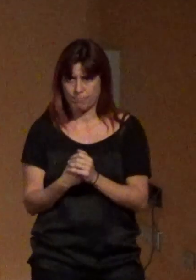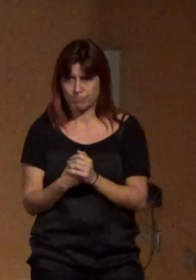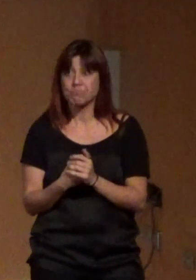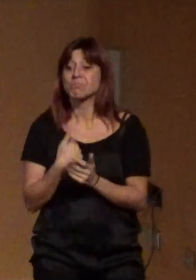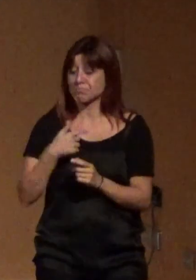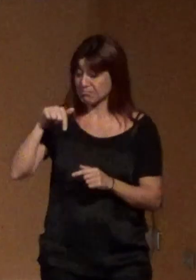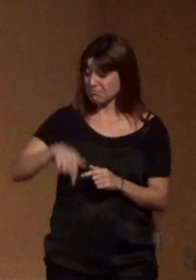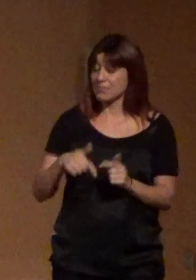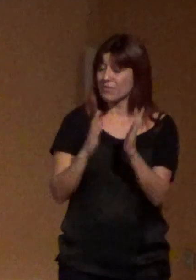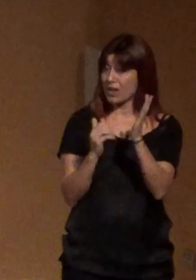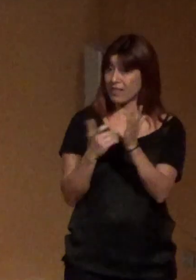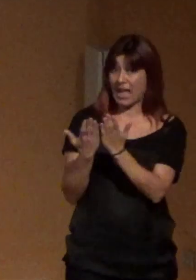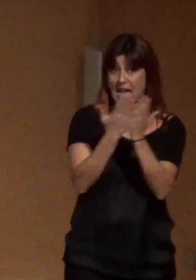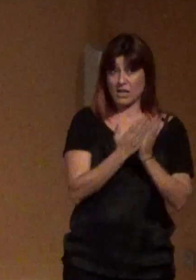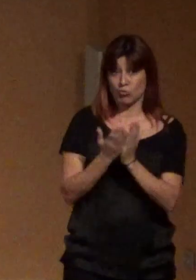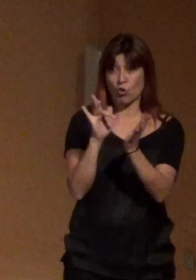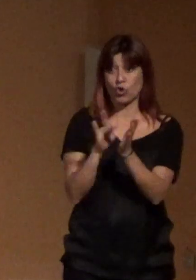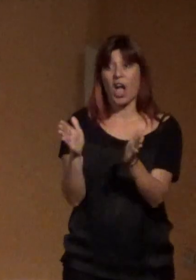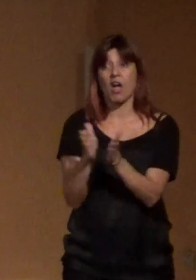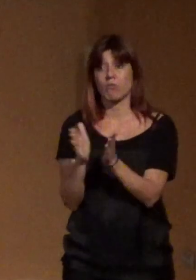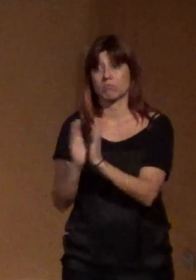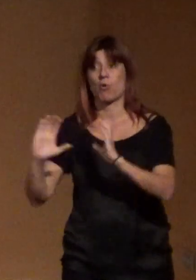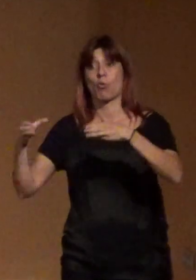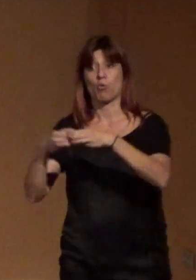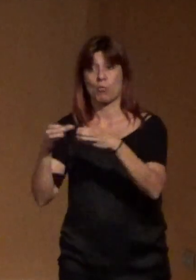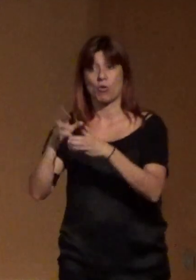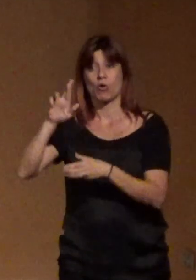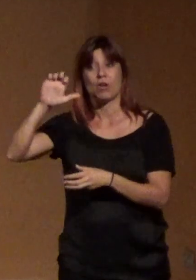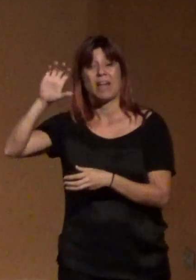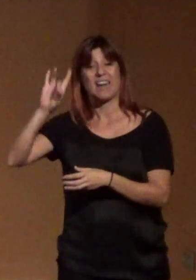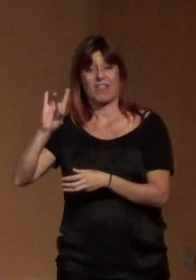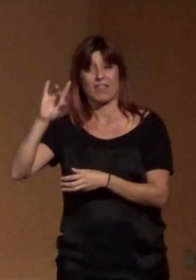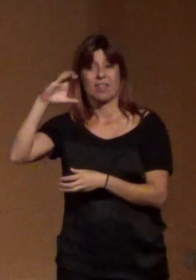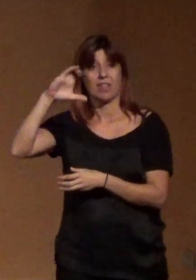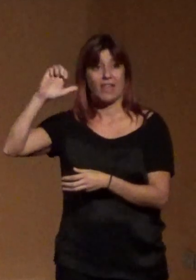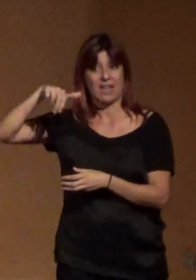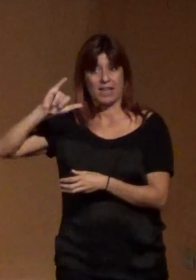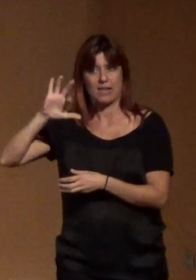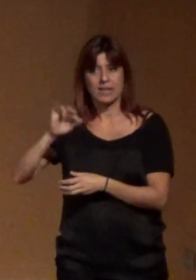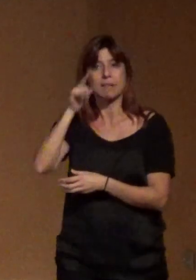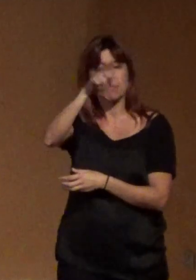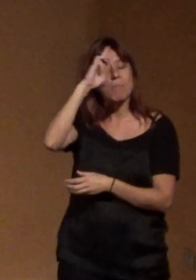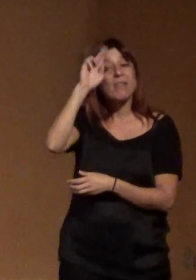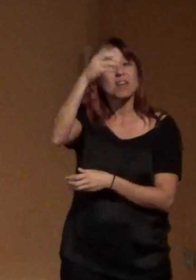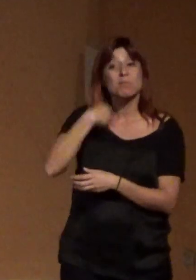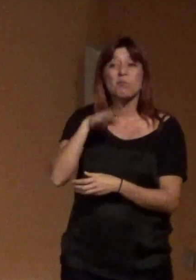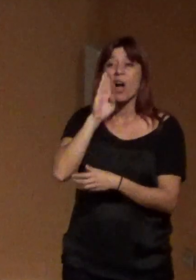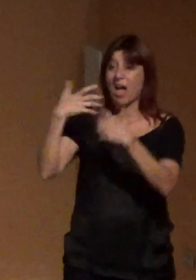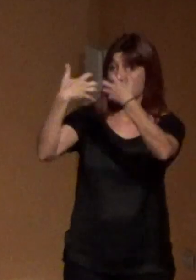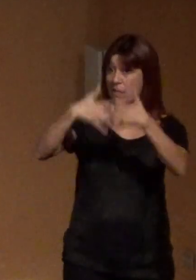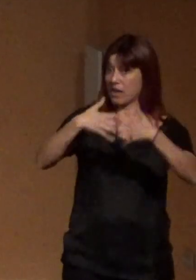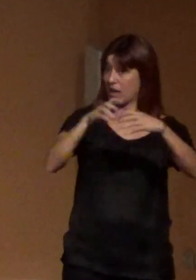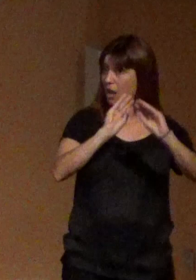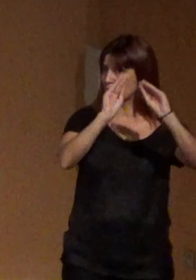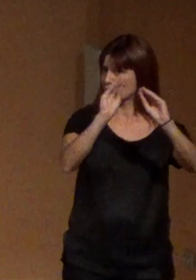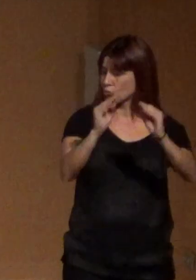estudio que hicimos en Valencia con Red Zenith y con la Complutense de Madrid, en un campo magnético que se crea en esa máquina de la magnetoencefalografía